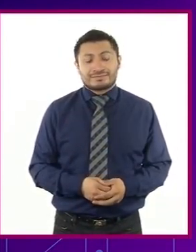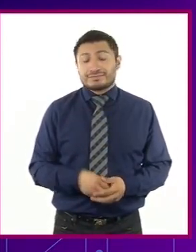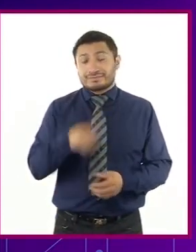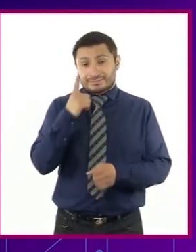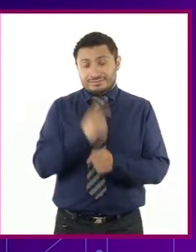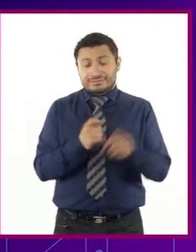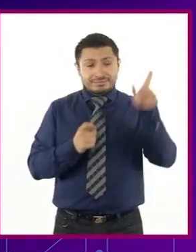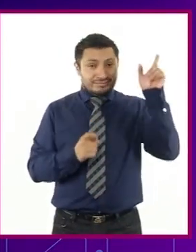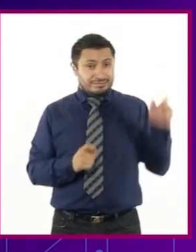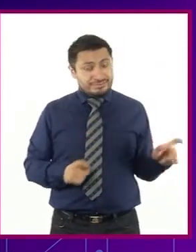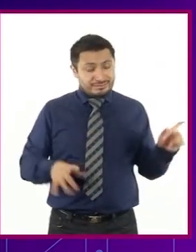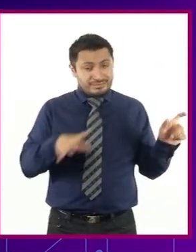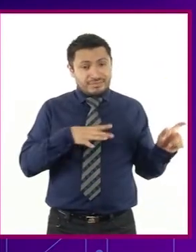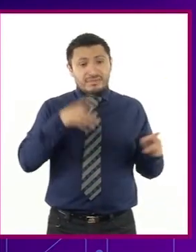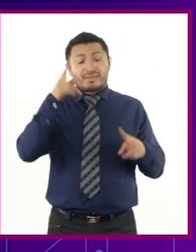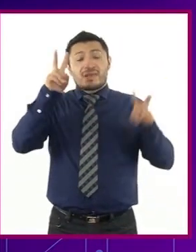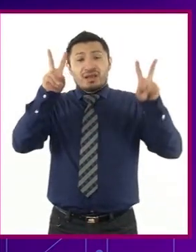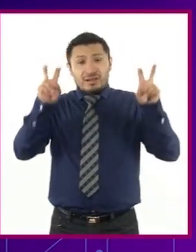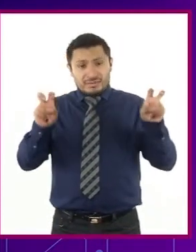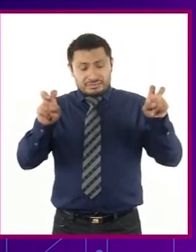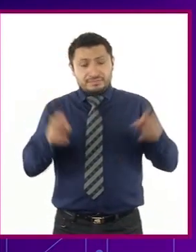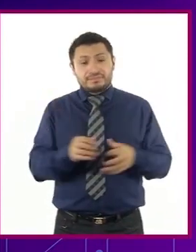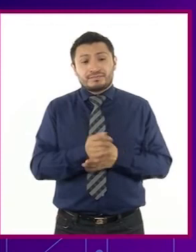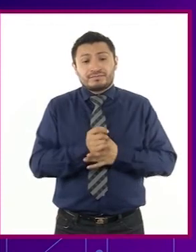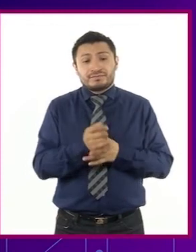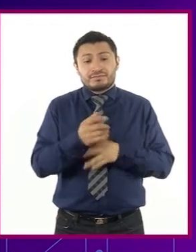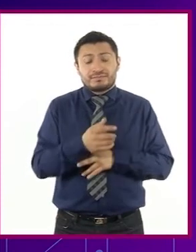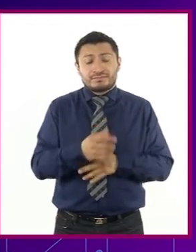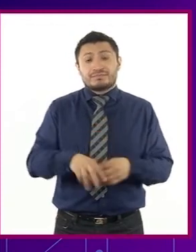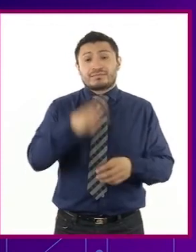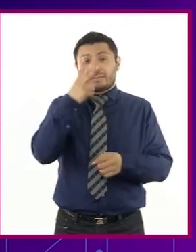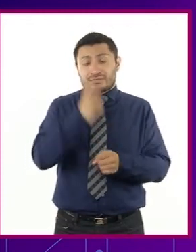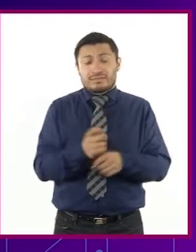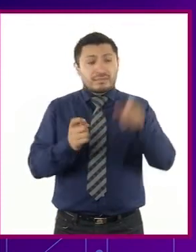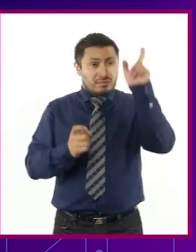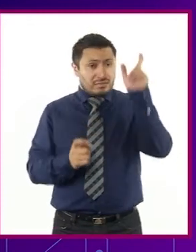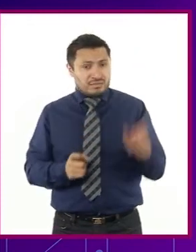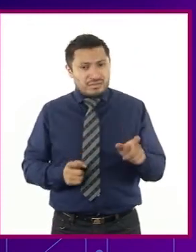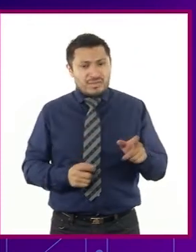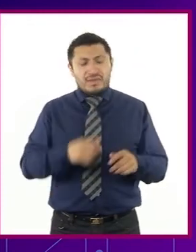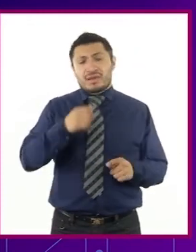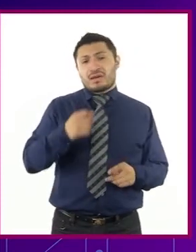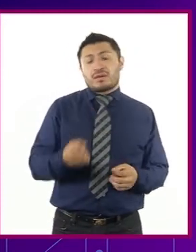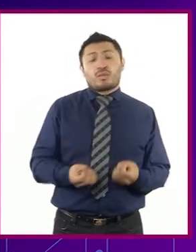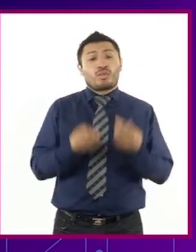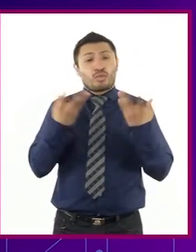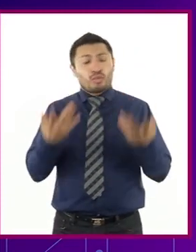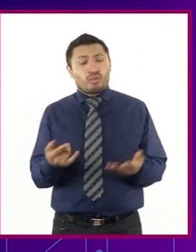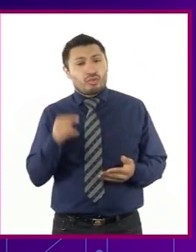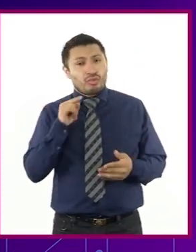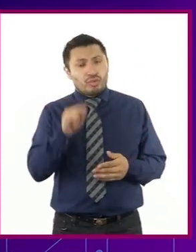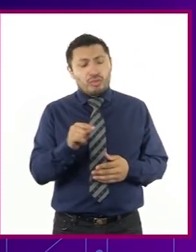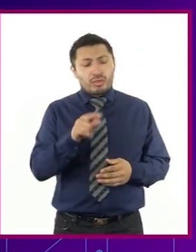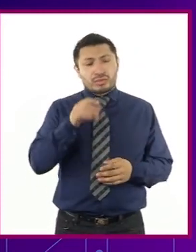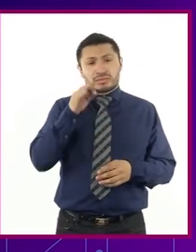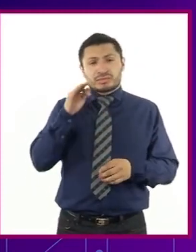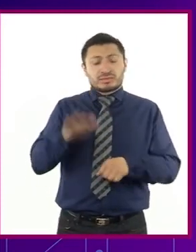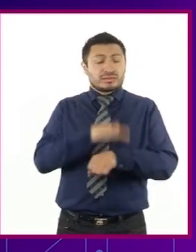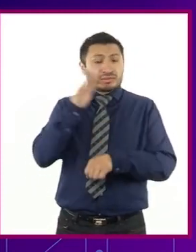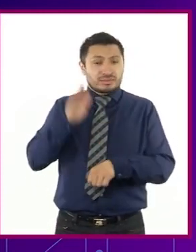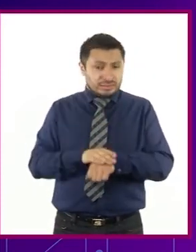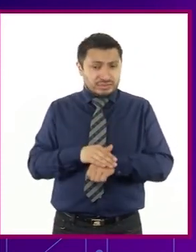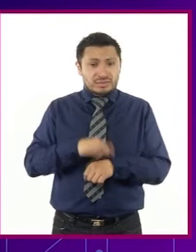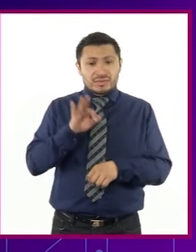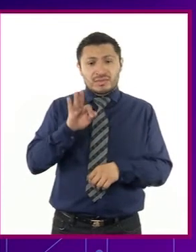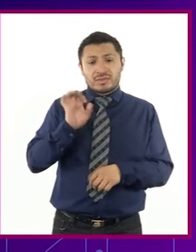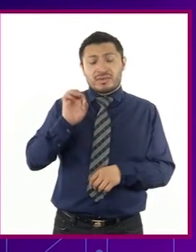columna aparece la materia. En la segunda columna se muestran las puntuaciones obtenidas de Fernando. En la tercera